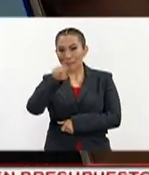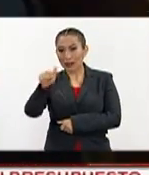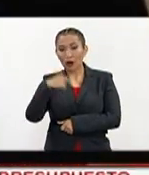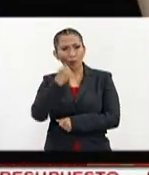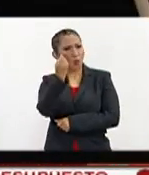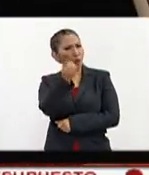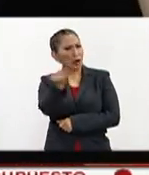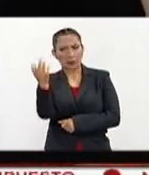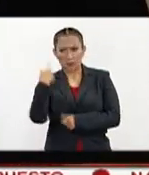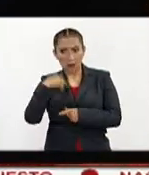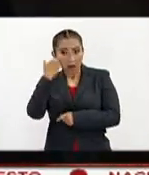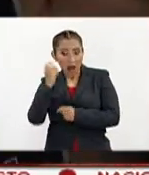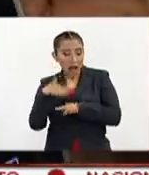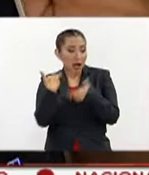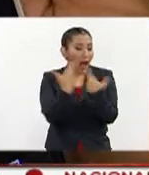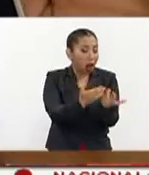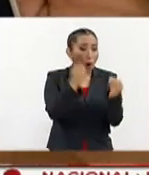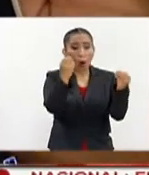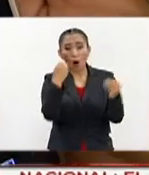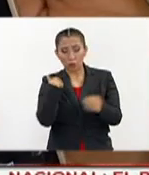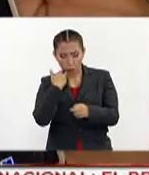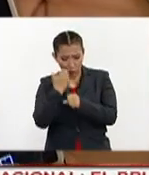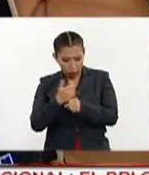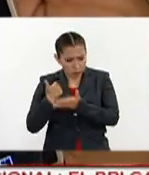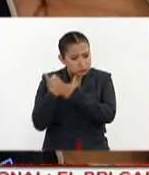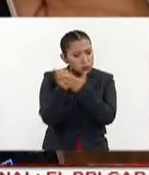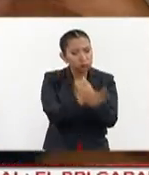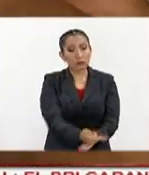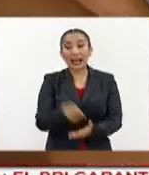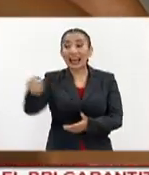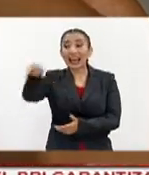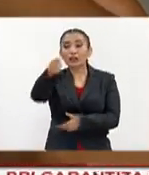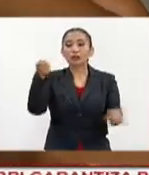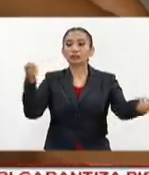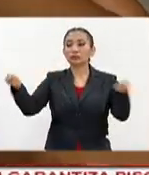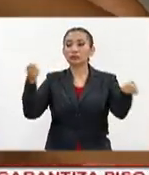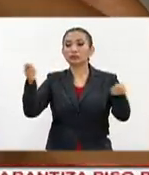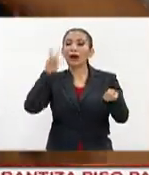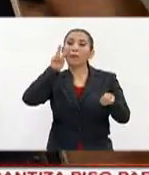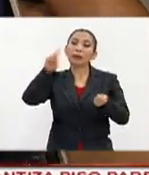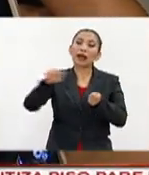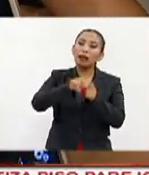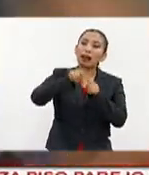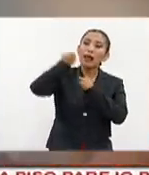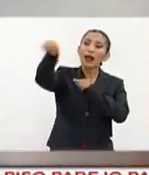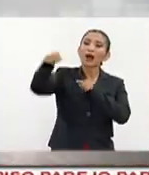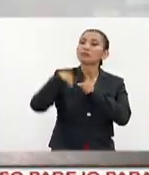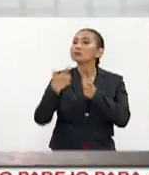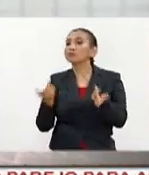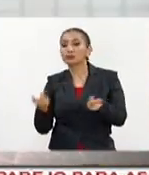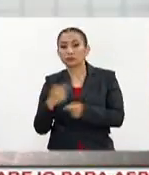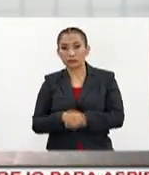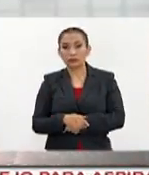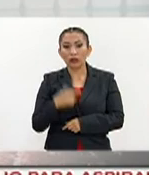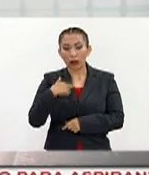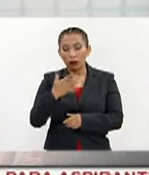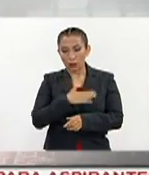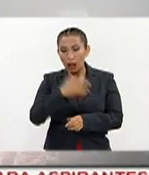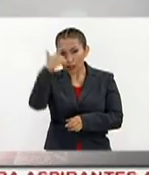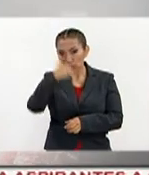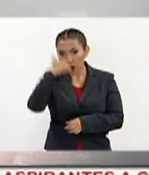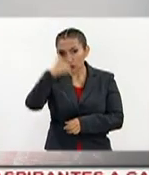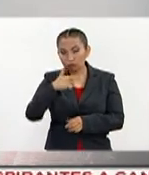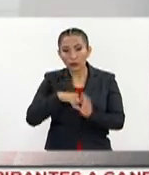donde cualquier persona puede donar u ofrecerse como voluntario. Ellos coordinan la operación a la distancia. Hola, ¿qué tal? Buenas noches,